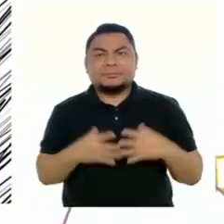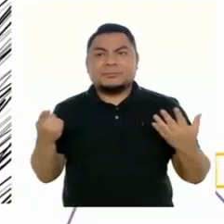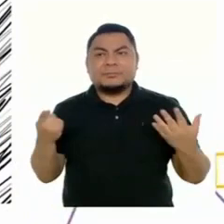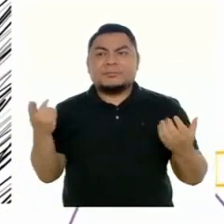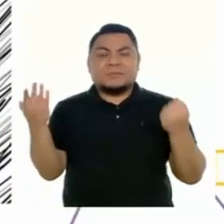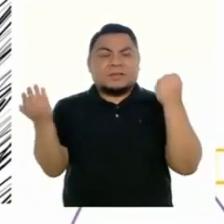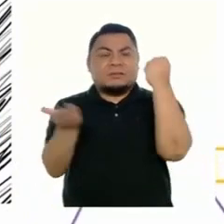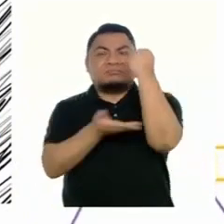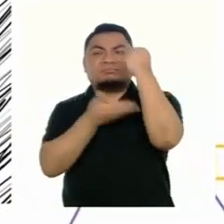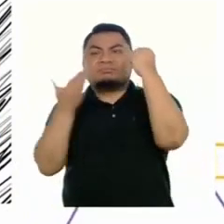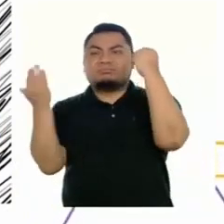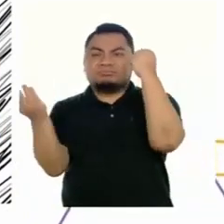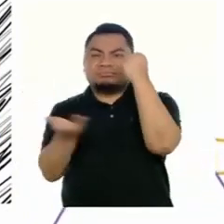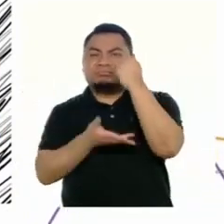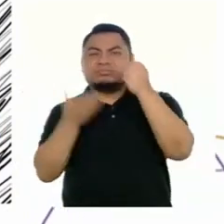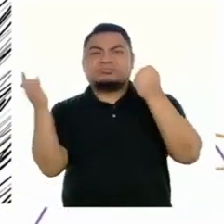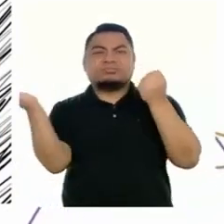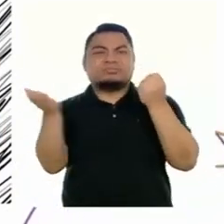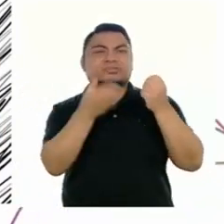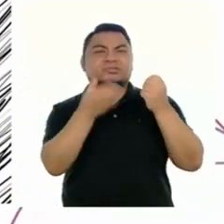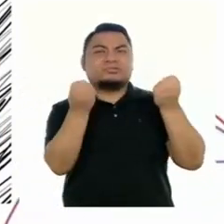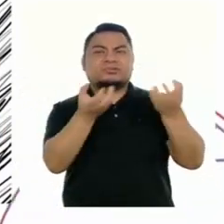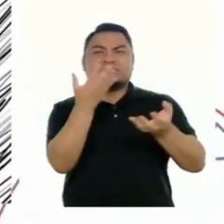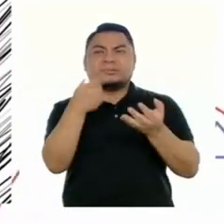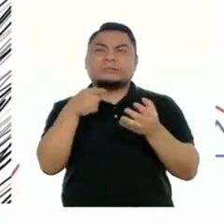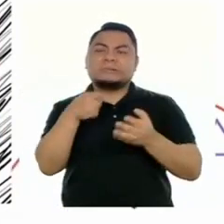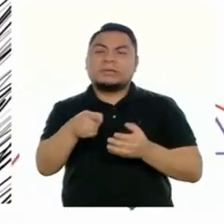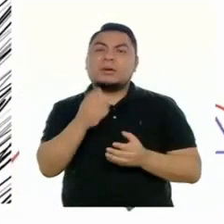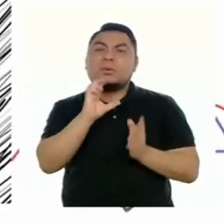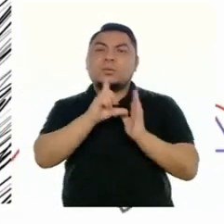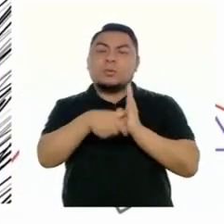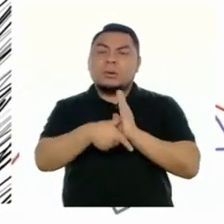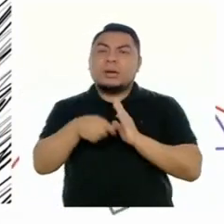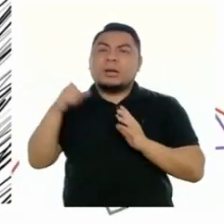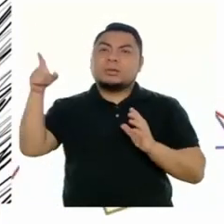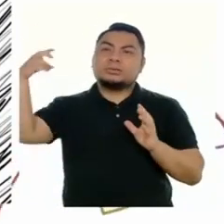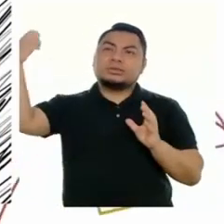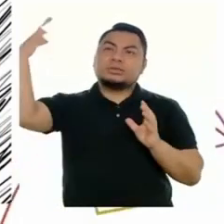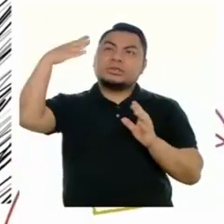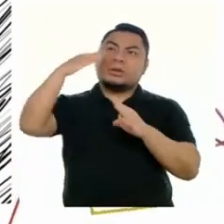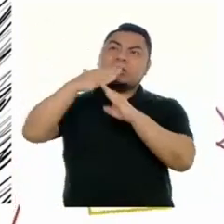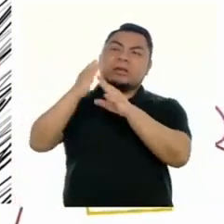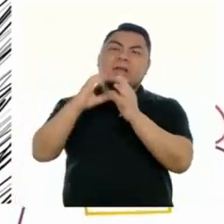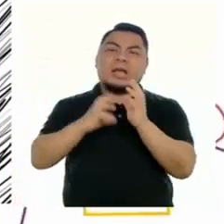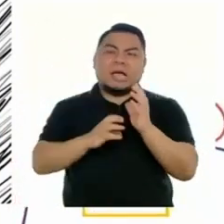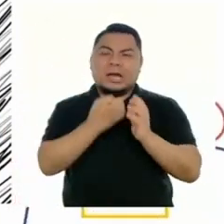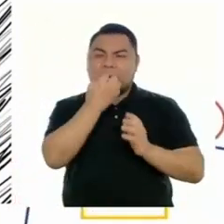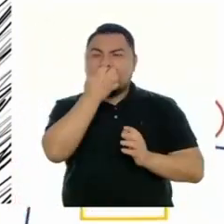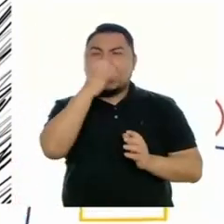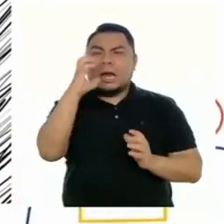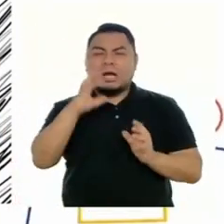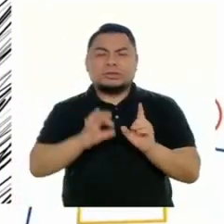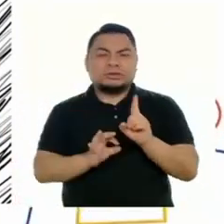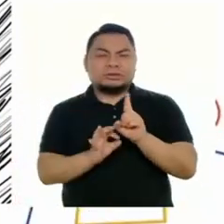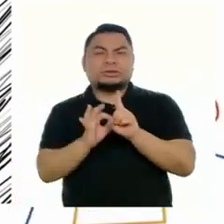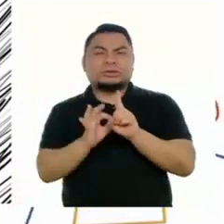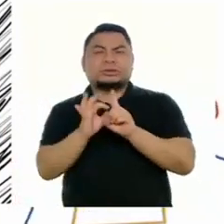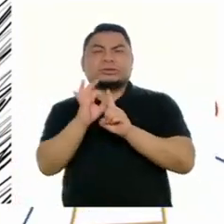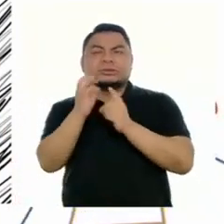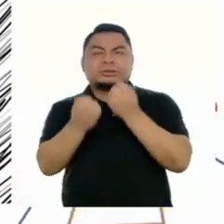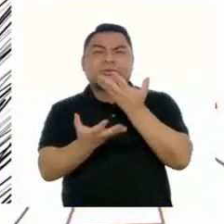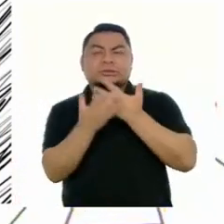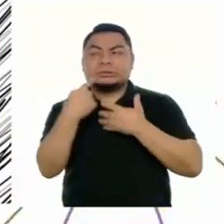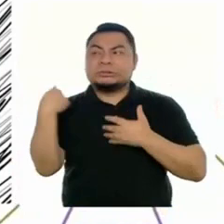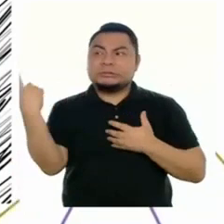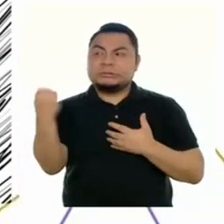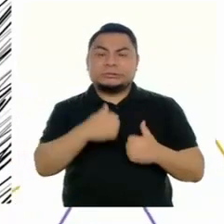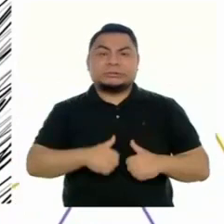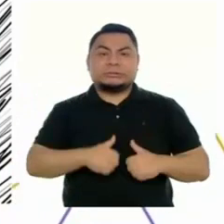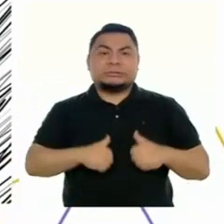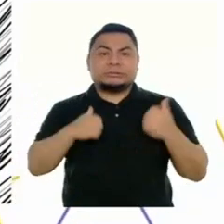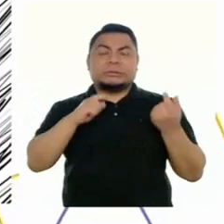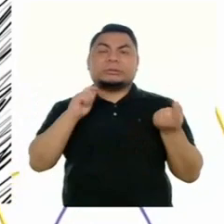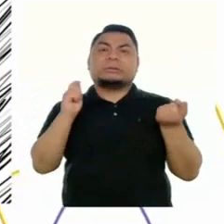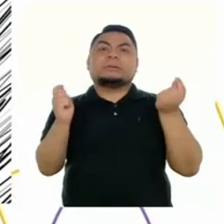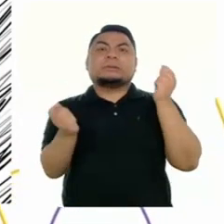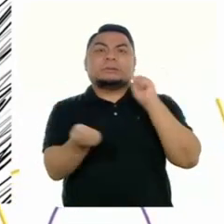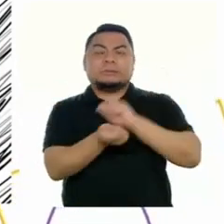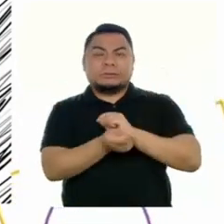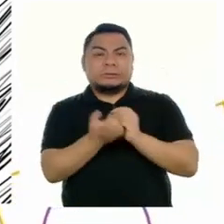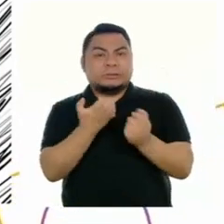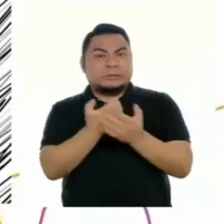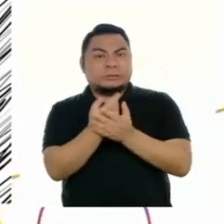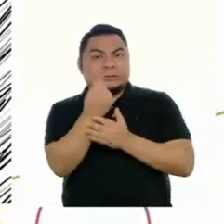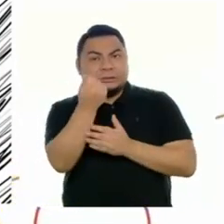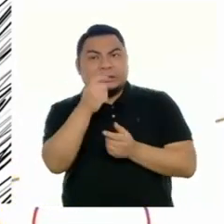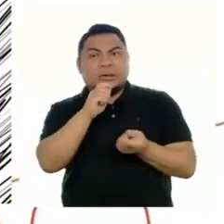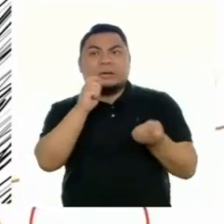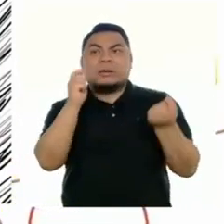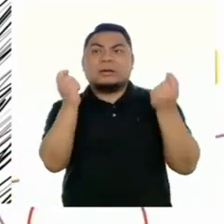La deforestación incrementa el calentamiento global, lo cual genera un cambio en nuestra vida cotidiana, en nuestras actividades económicas